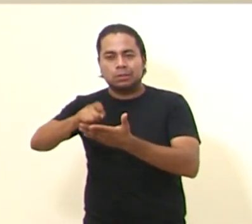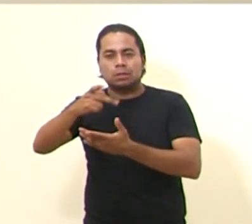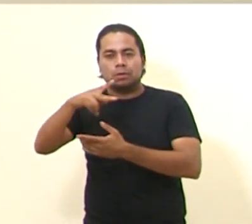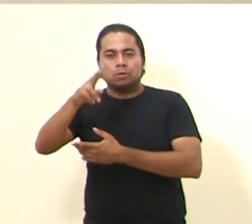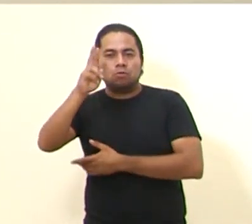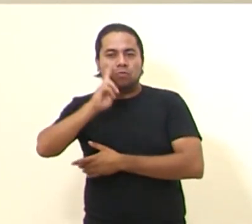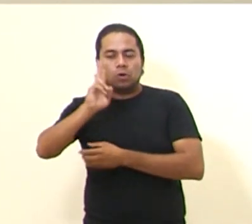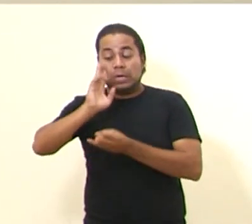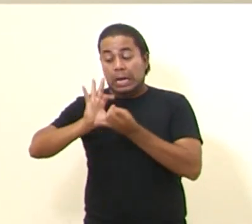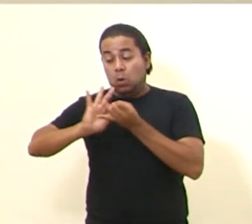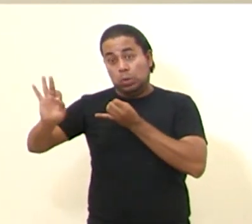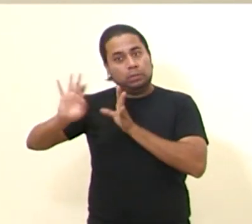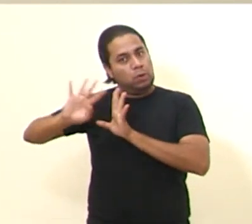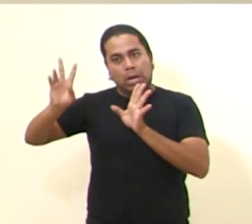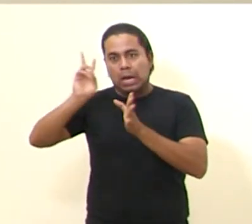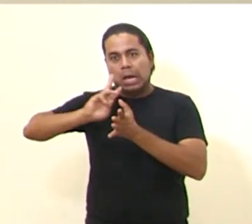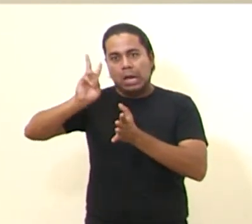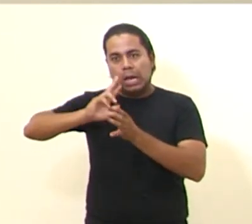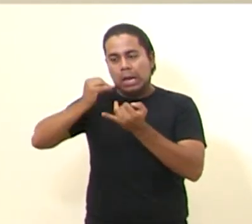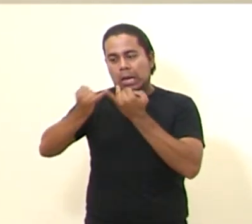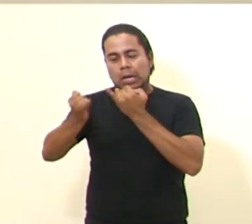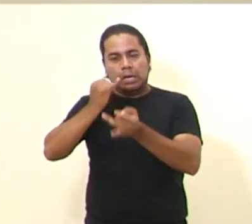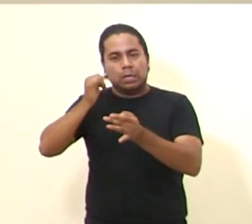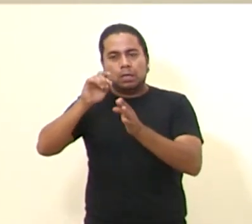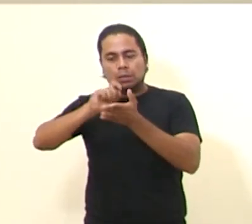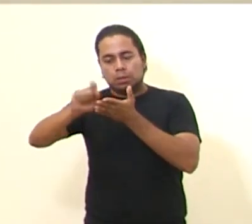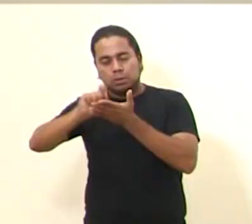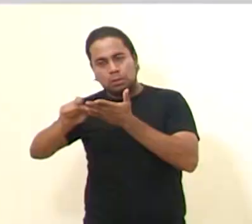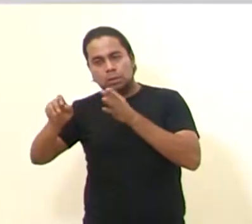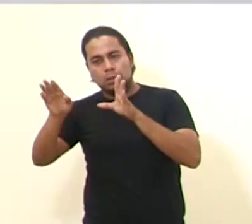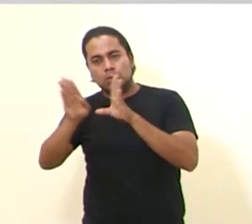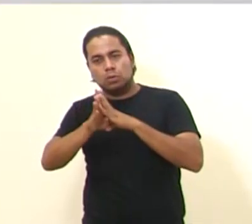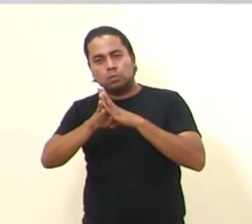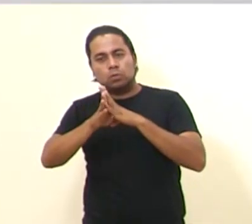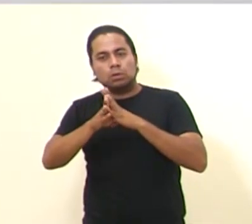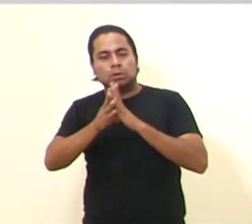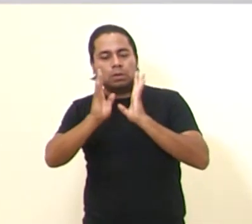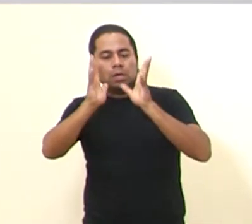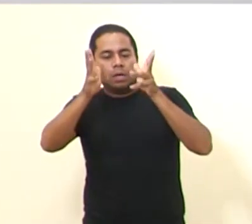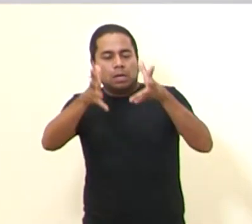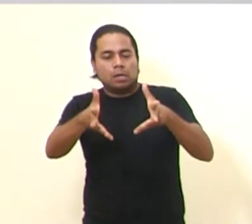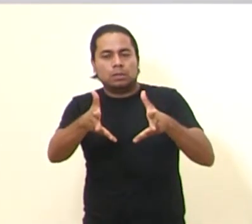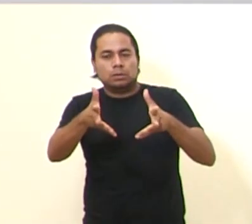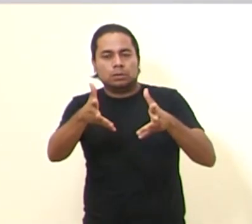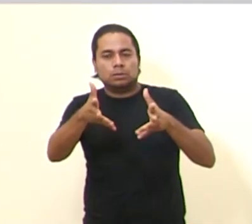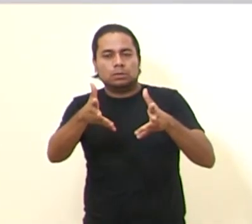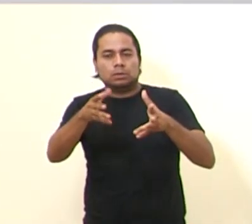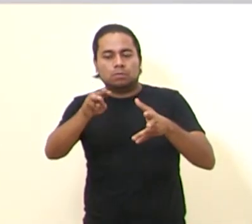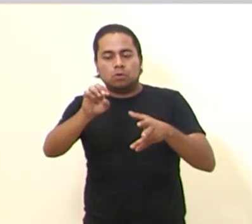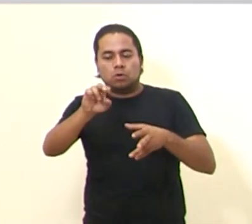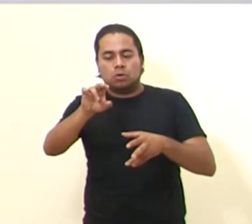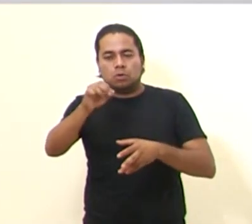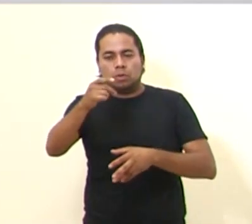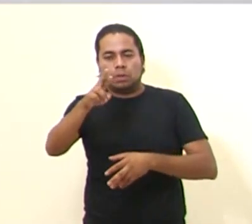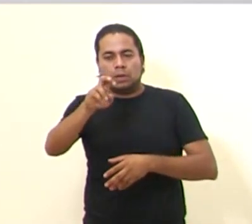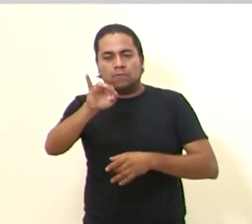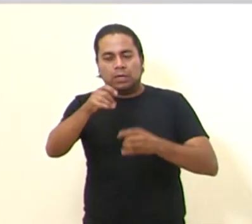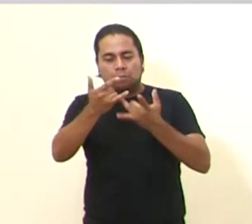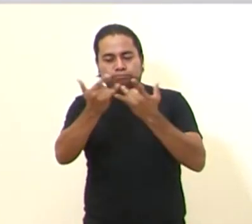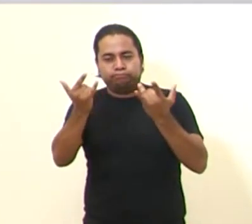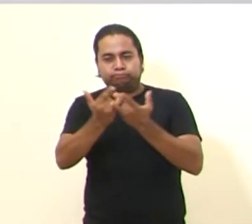el borrador final. Ya cómo queda mi monografía